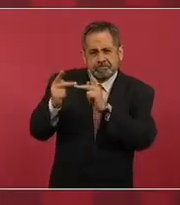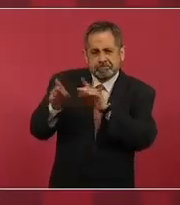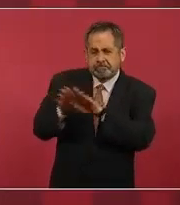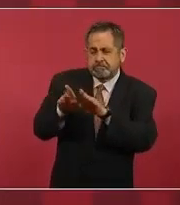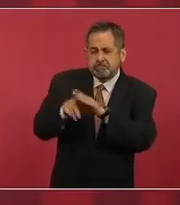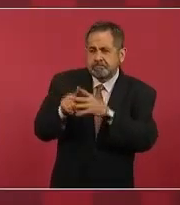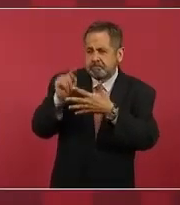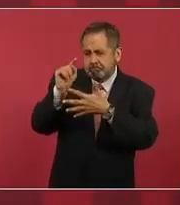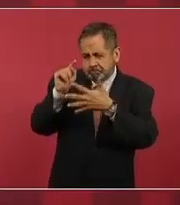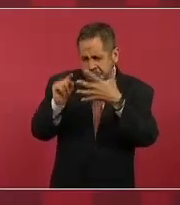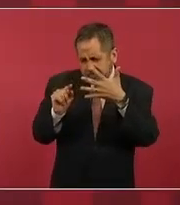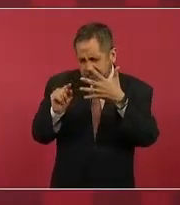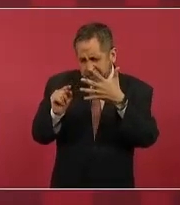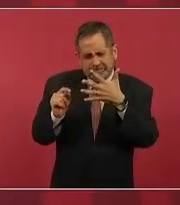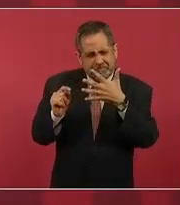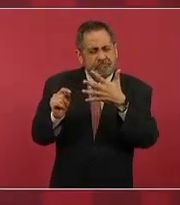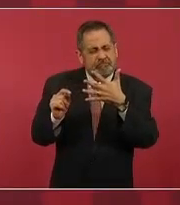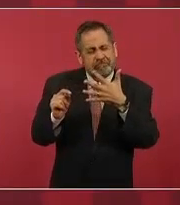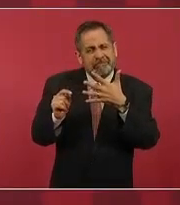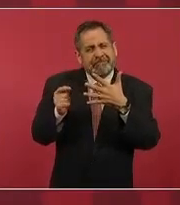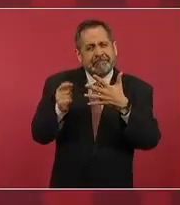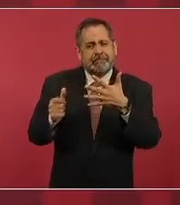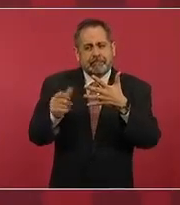casi todo.